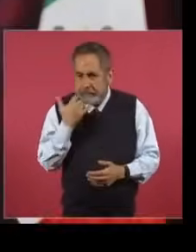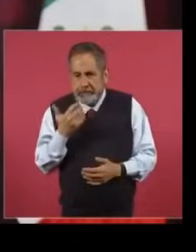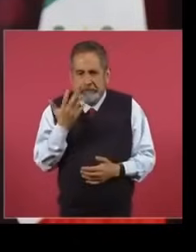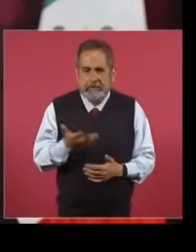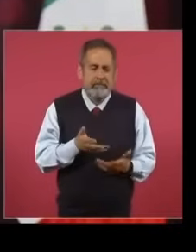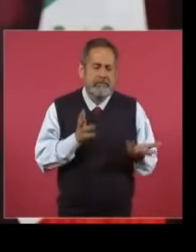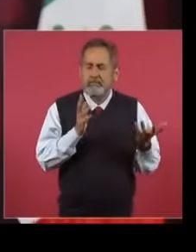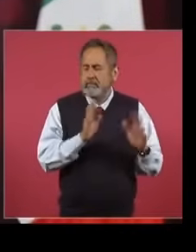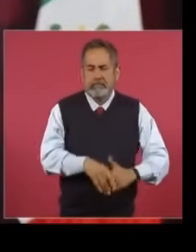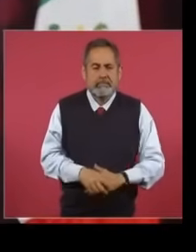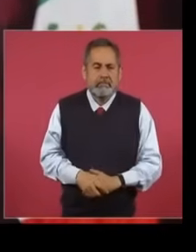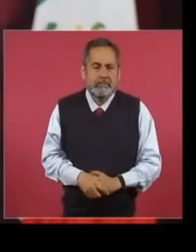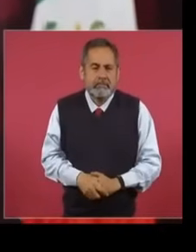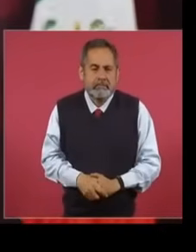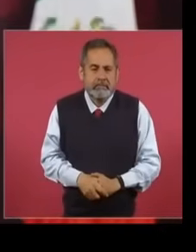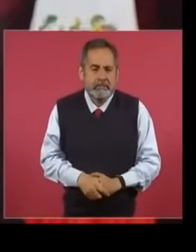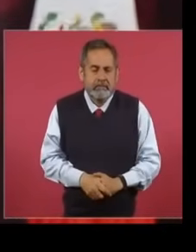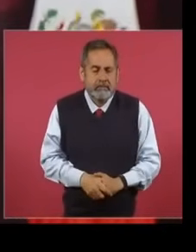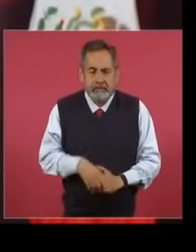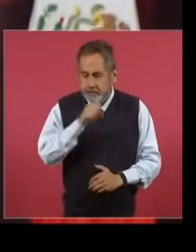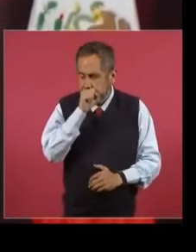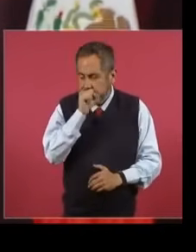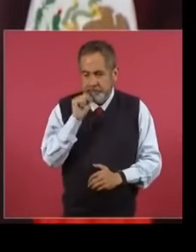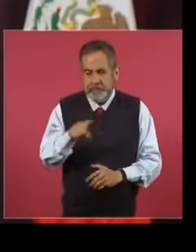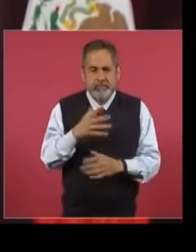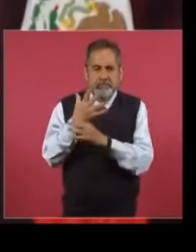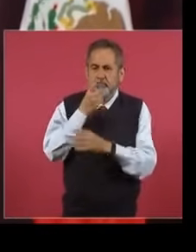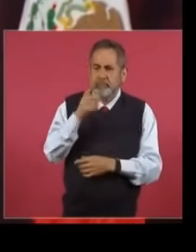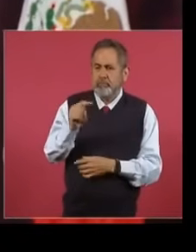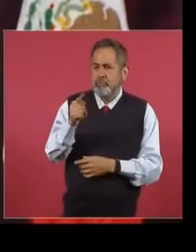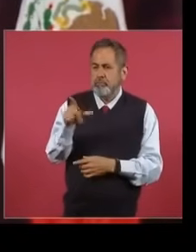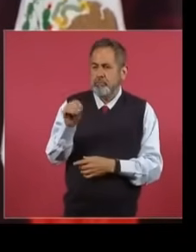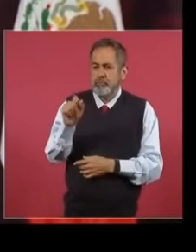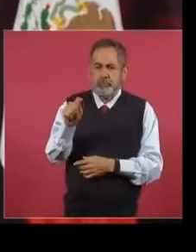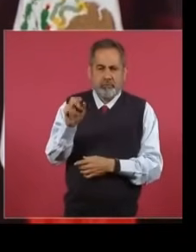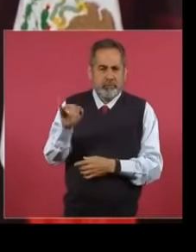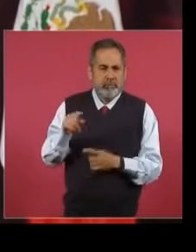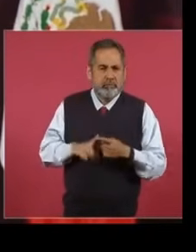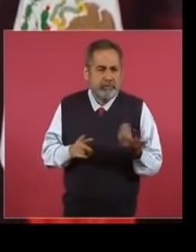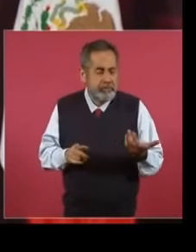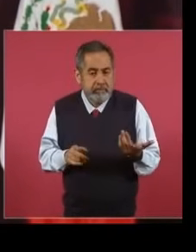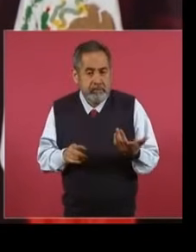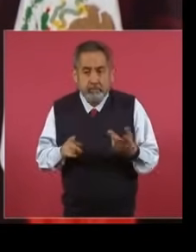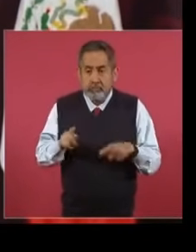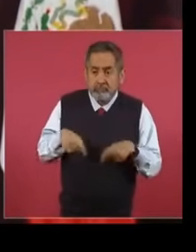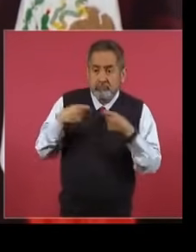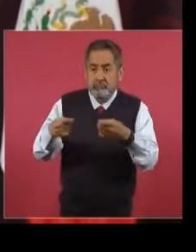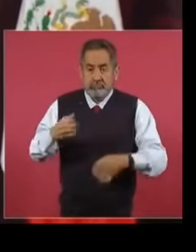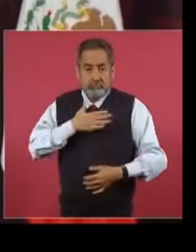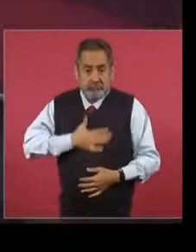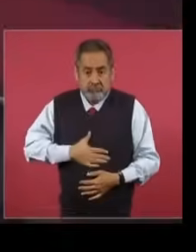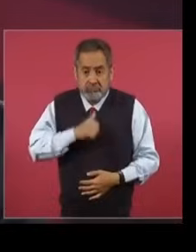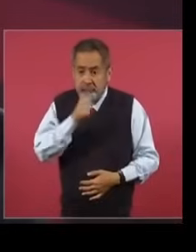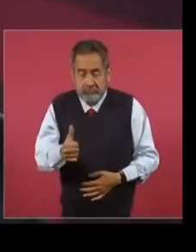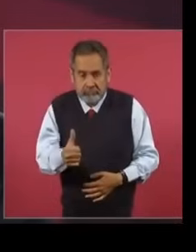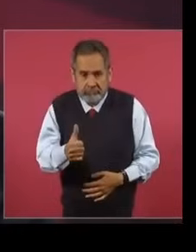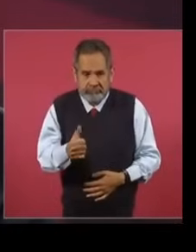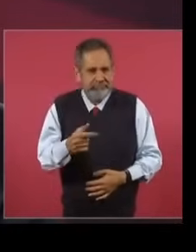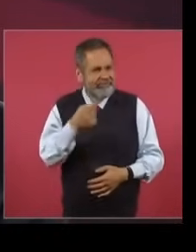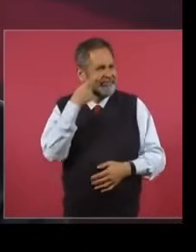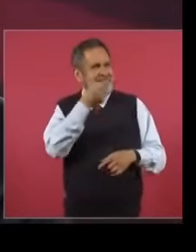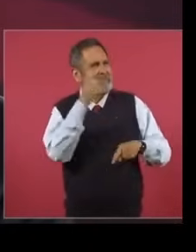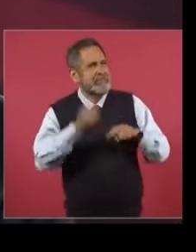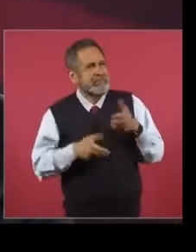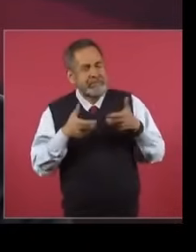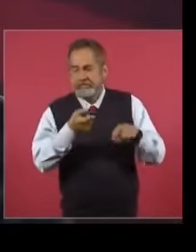corrupción si aplica lo que decía León tooy un estado que no Procura la justicia adás deberían de quitarle hasta